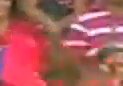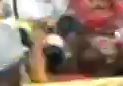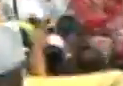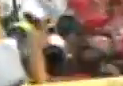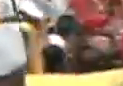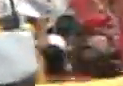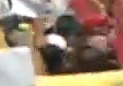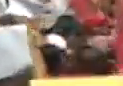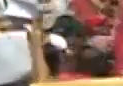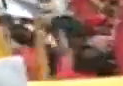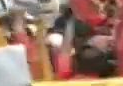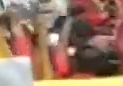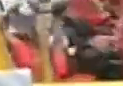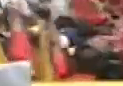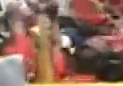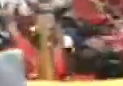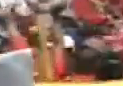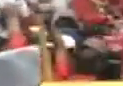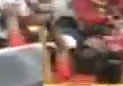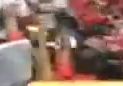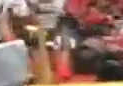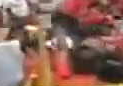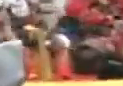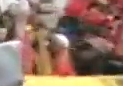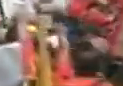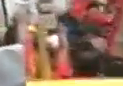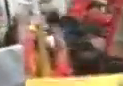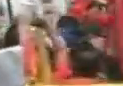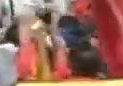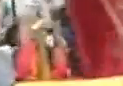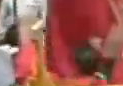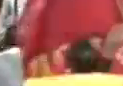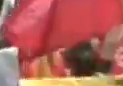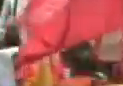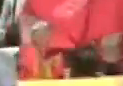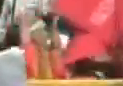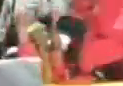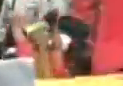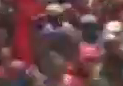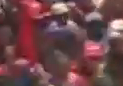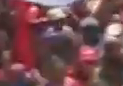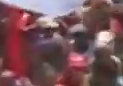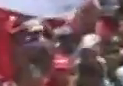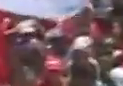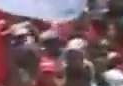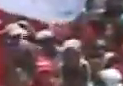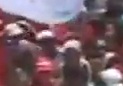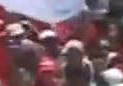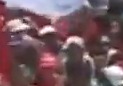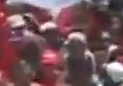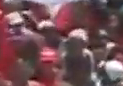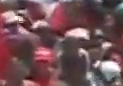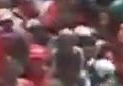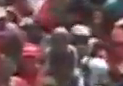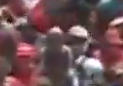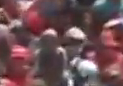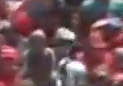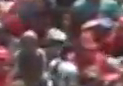Oye, un fuerte aplauso para esta claridad política de esta joven. Fuerte el aplauso para Noiberlin